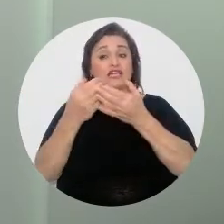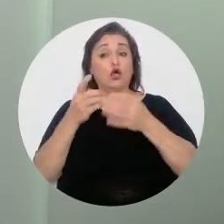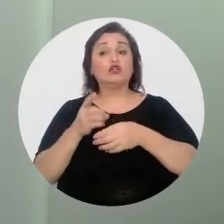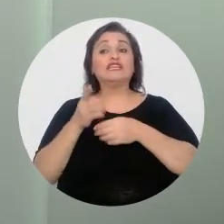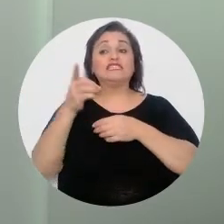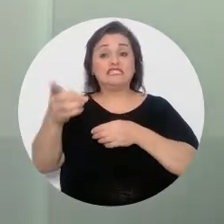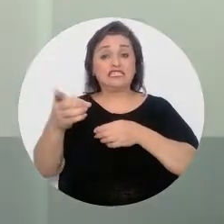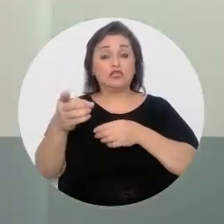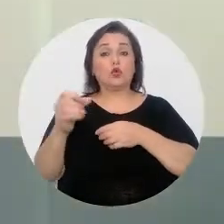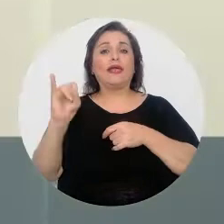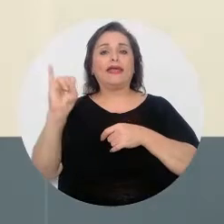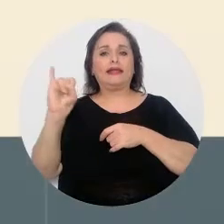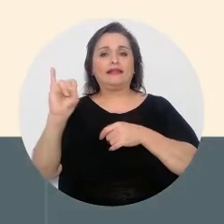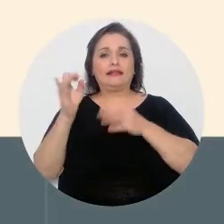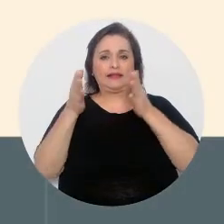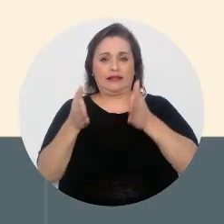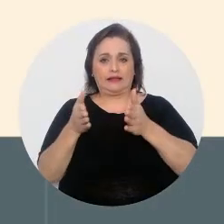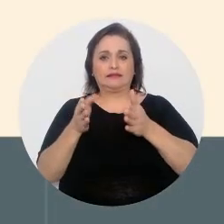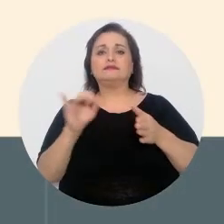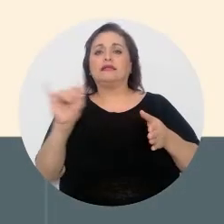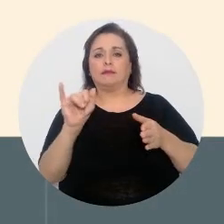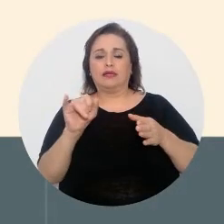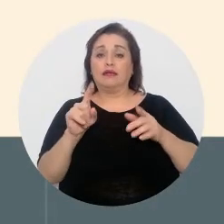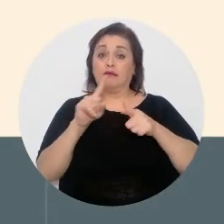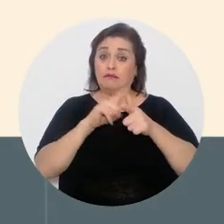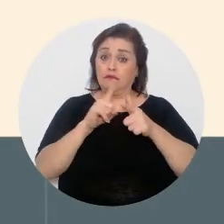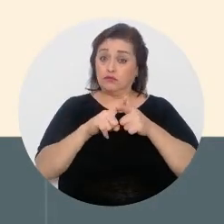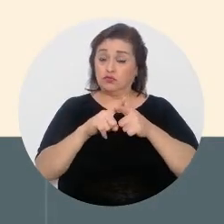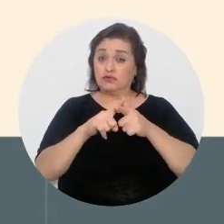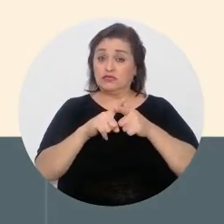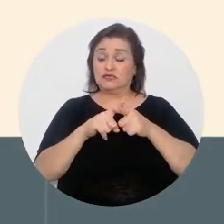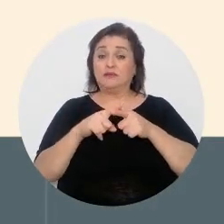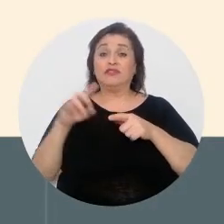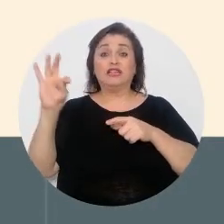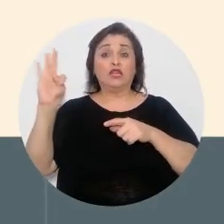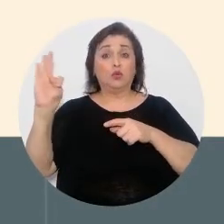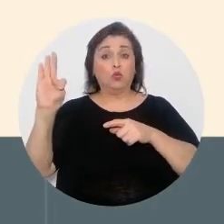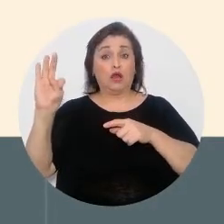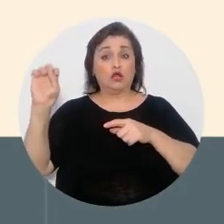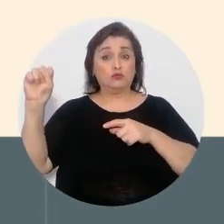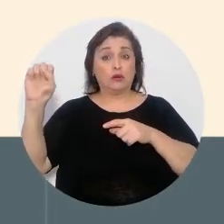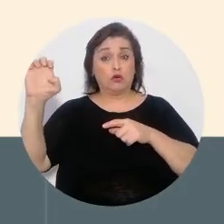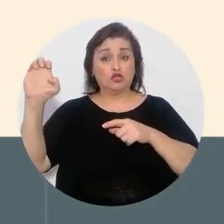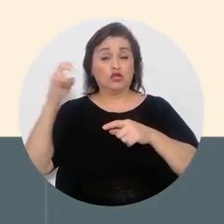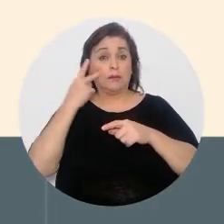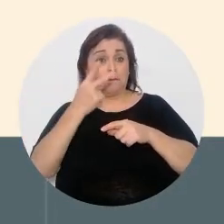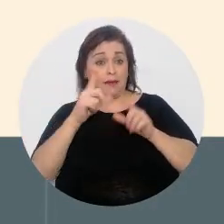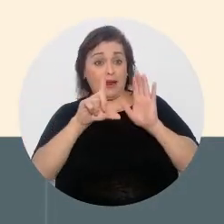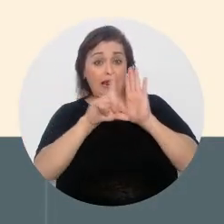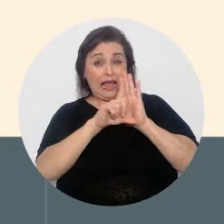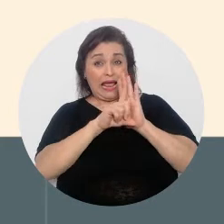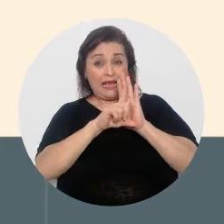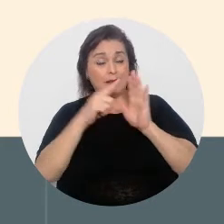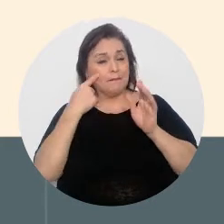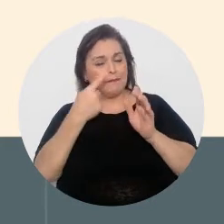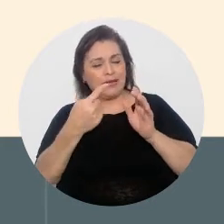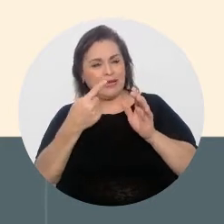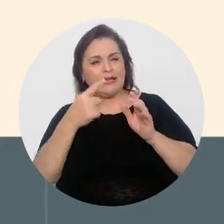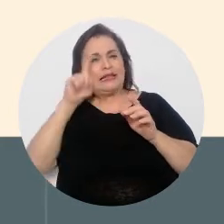y para las intendencias. Pero entonces el tribunal, al ver esa ley, nota que hay una